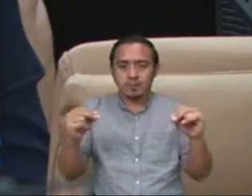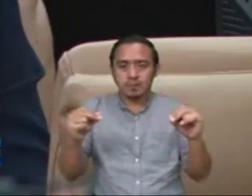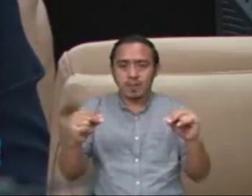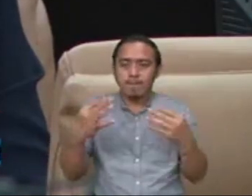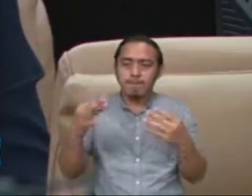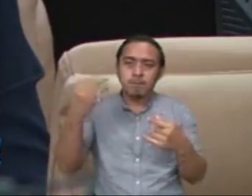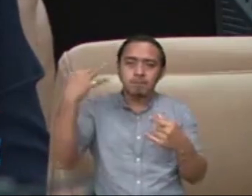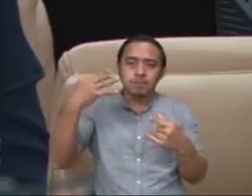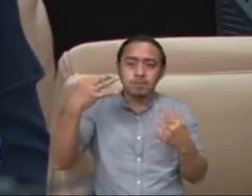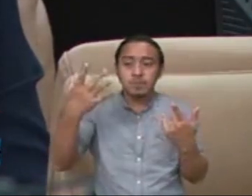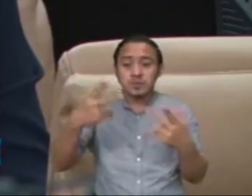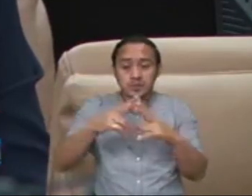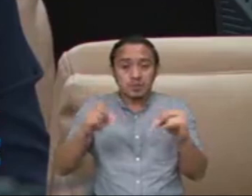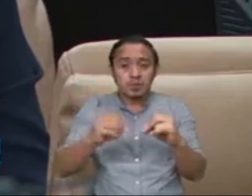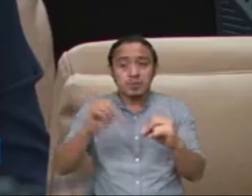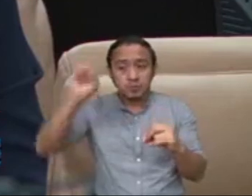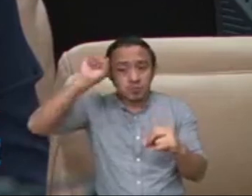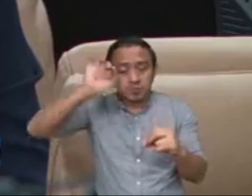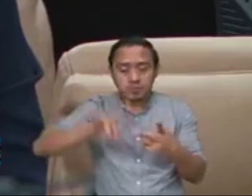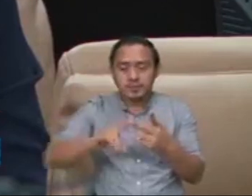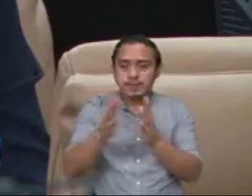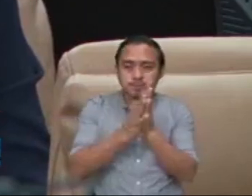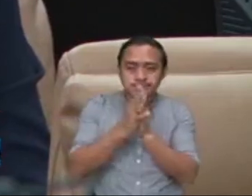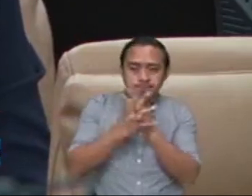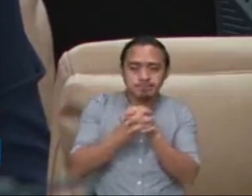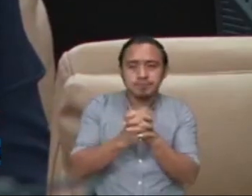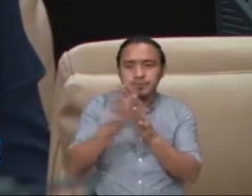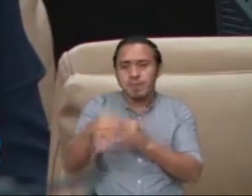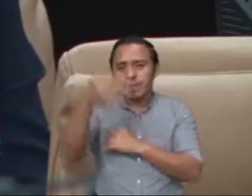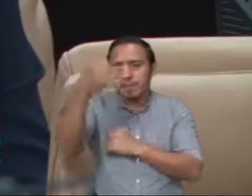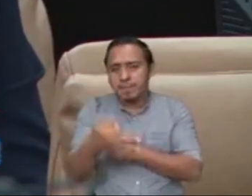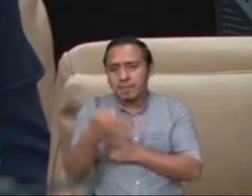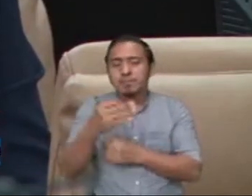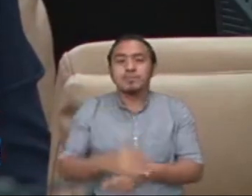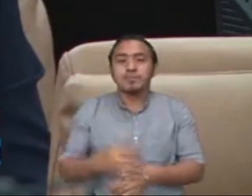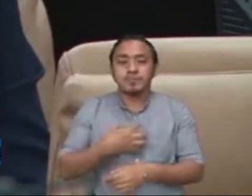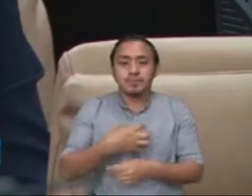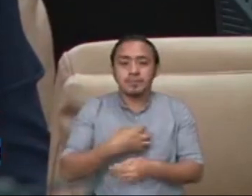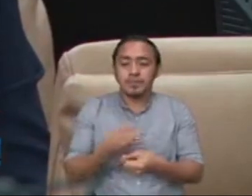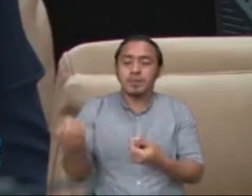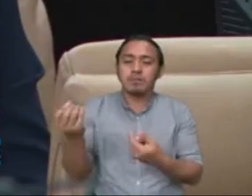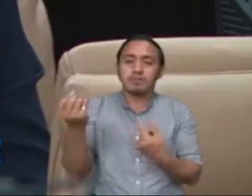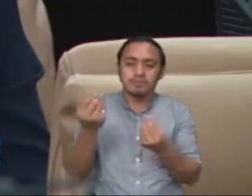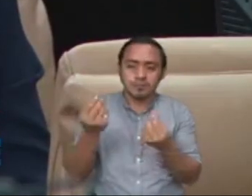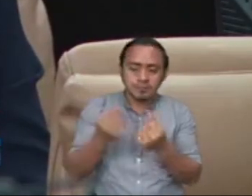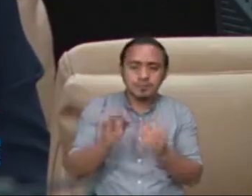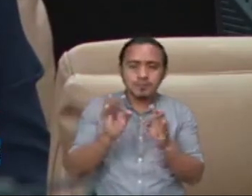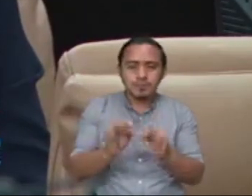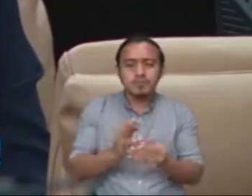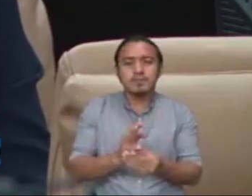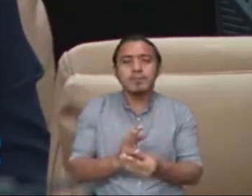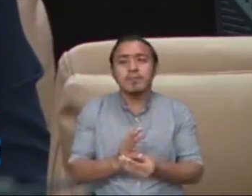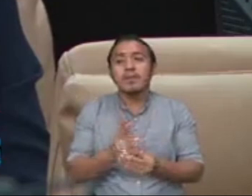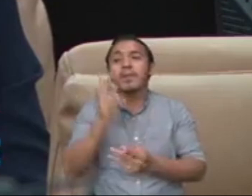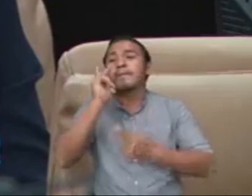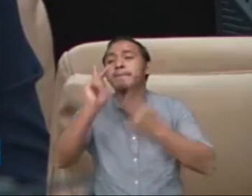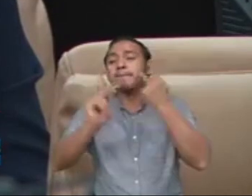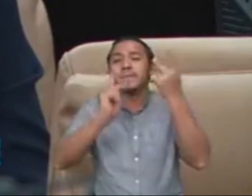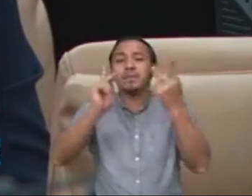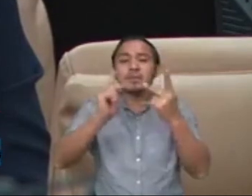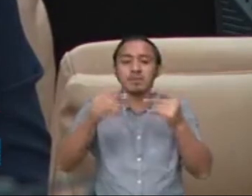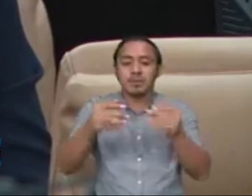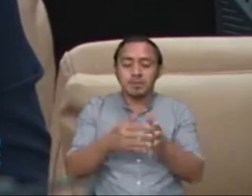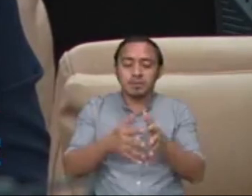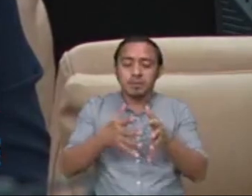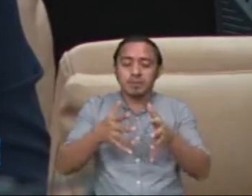destino turístico atractivo y seguro, incentivar la inversión y visitar al país, así como